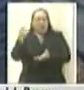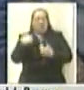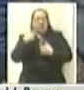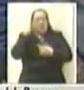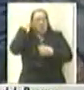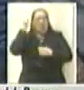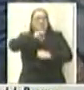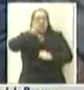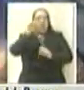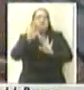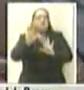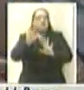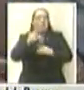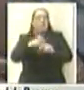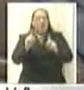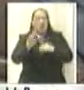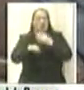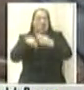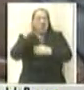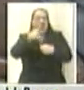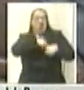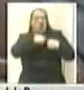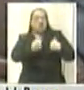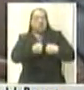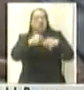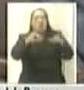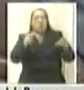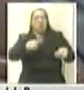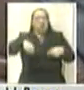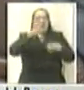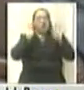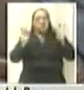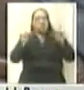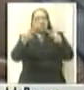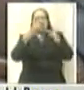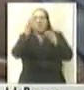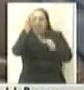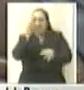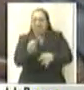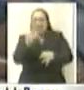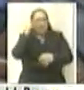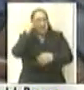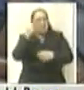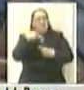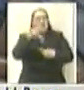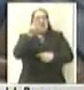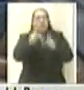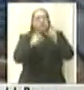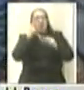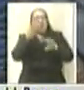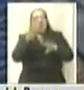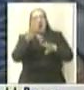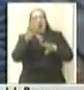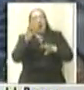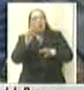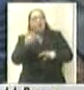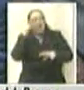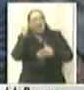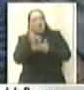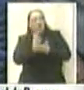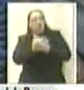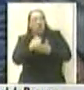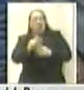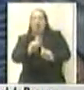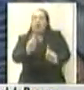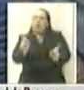una victoria pírrica, pero en el corazón del pueblo, Señor, en el enjuiciamiento de miles de peruanos, ya se verá quién es quién,